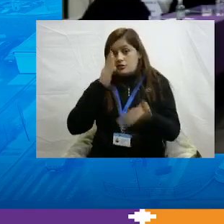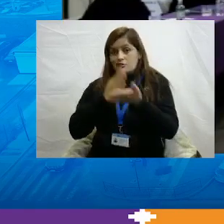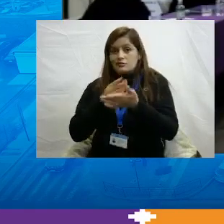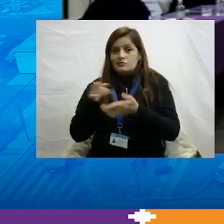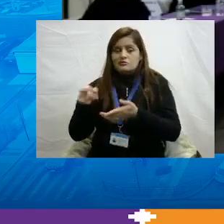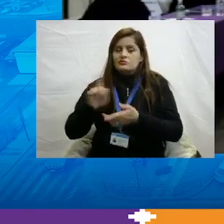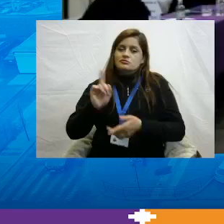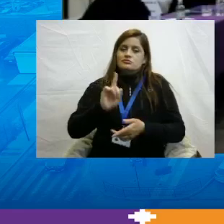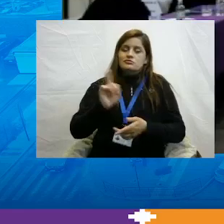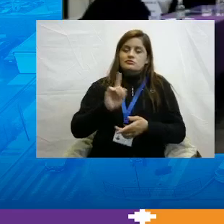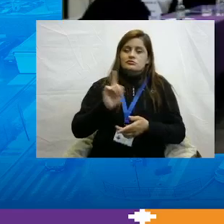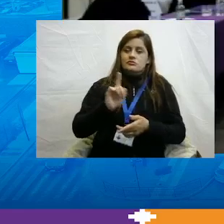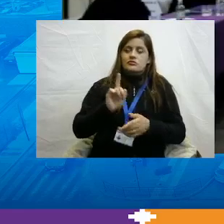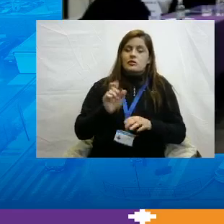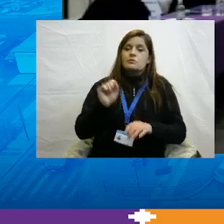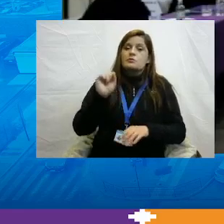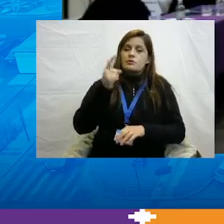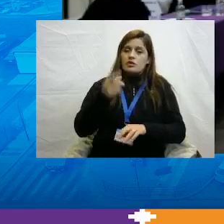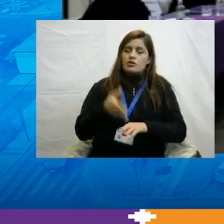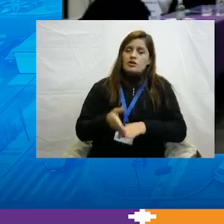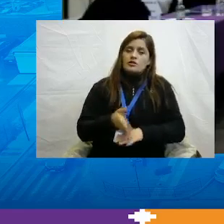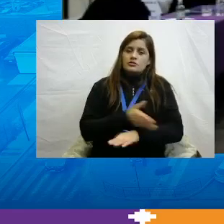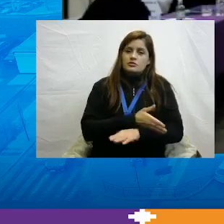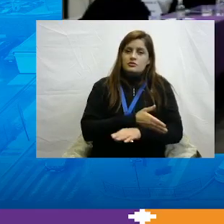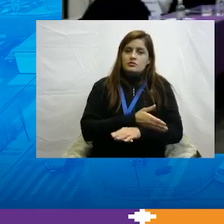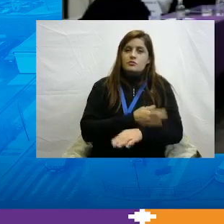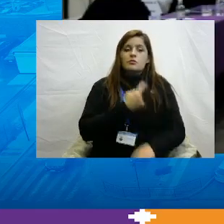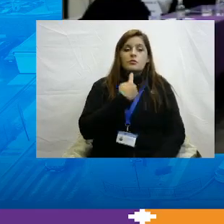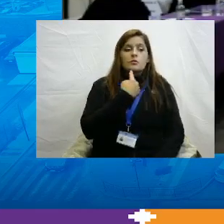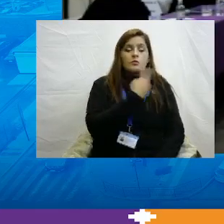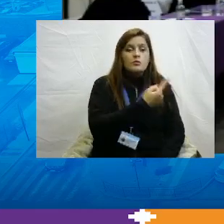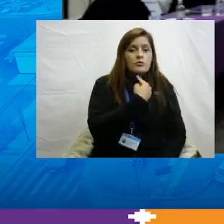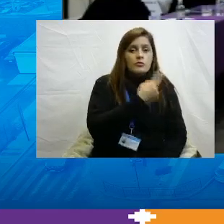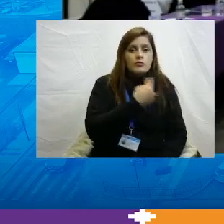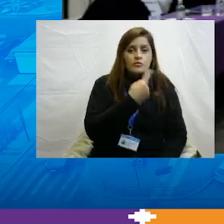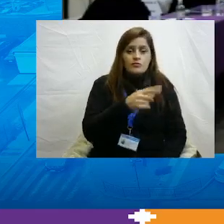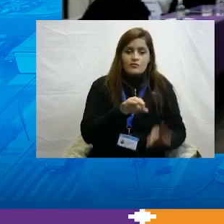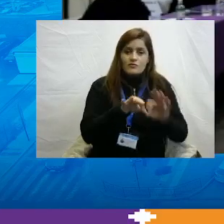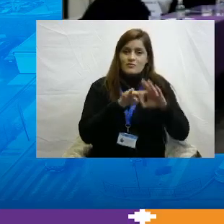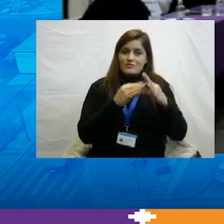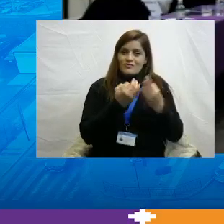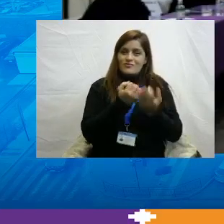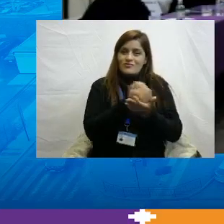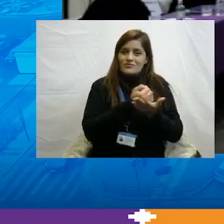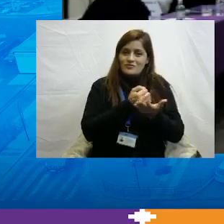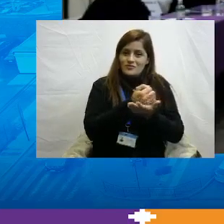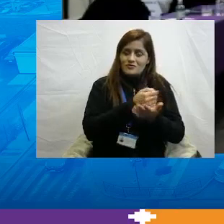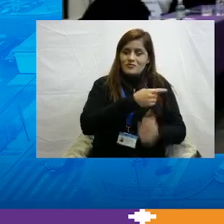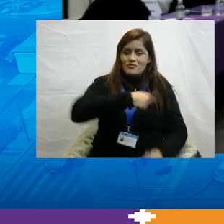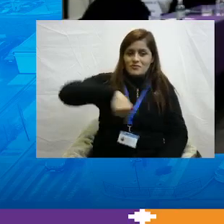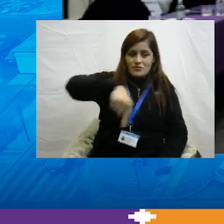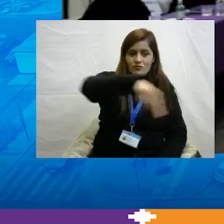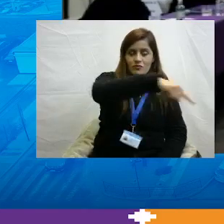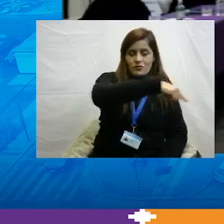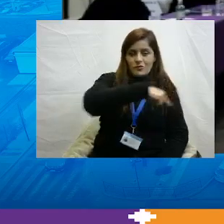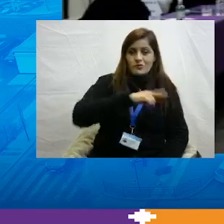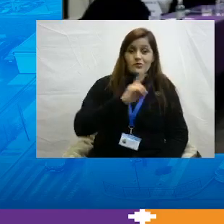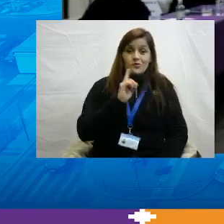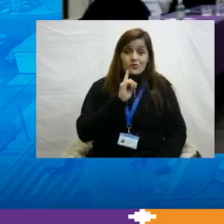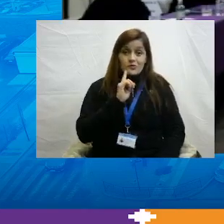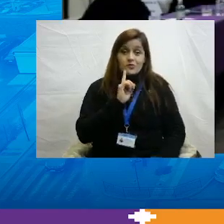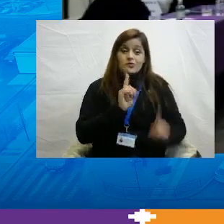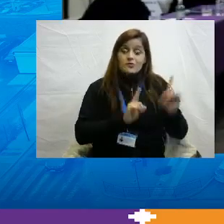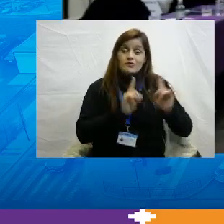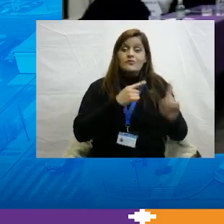previsto, sin antes consultar a las organizaciones del sector si hay algún interés